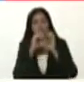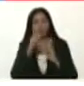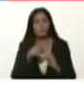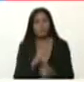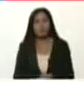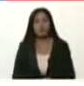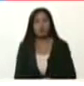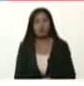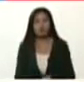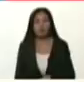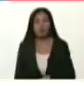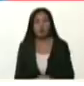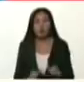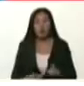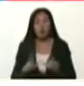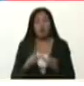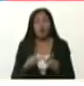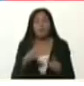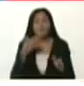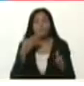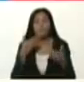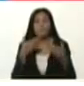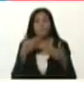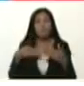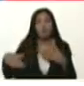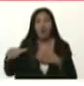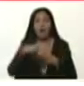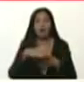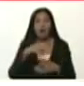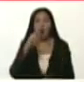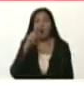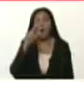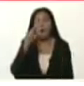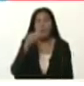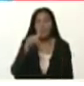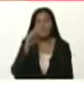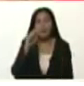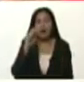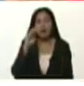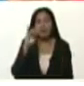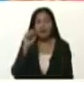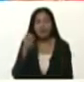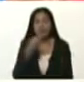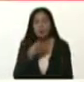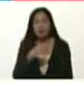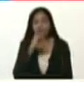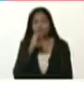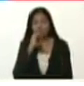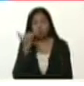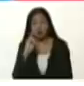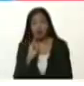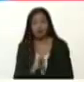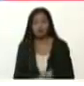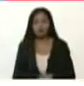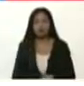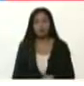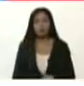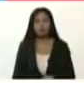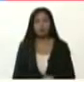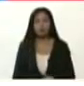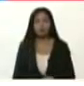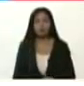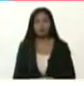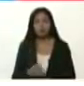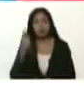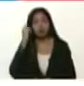las unidades populares de defensa integral, las UPD, hay muy buenas noticias, muy buenas noticias que en estos días